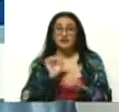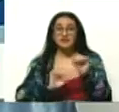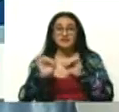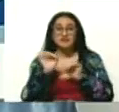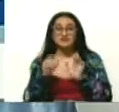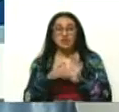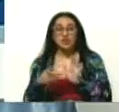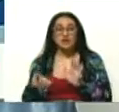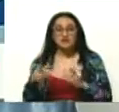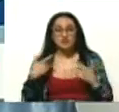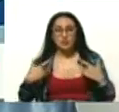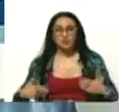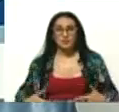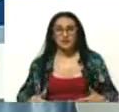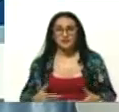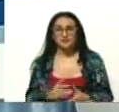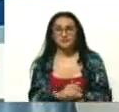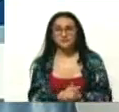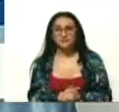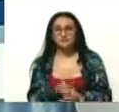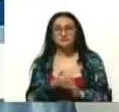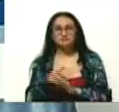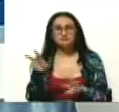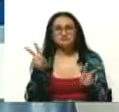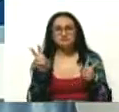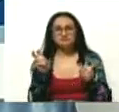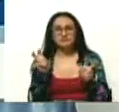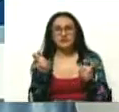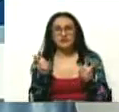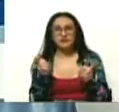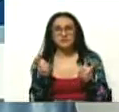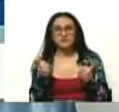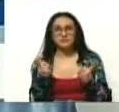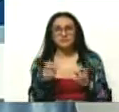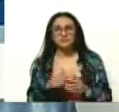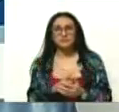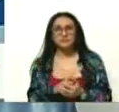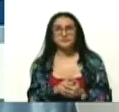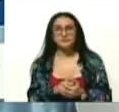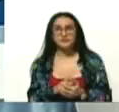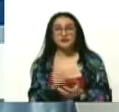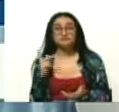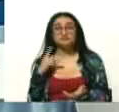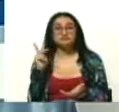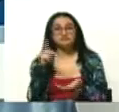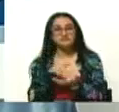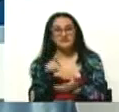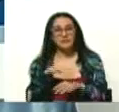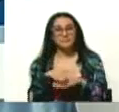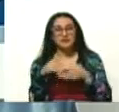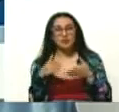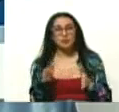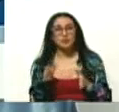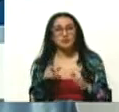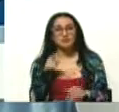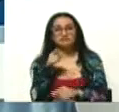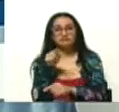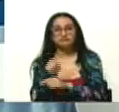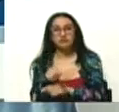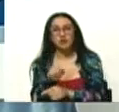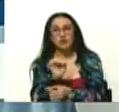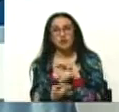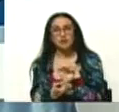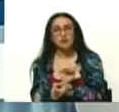de los derechos humanos. En este sentido, en esta materia, desde nuestra llegada al Ministerio Público se han imputado a